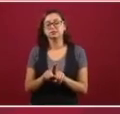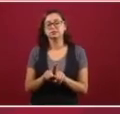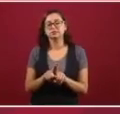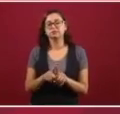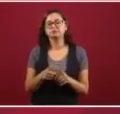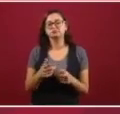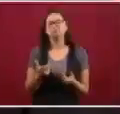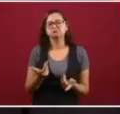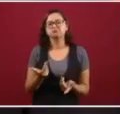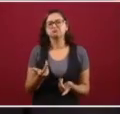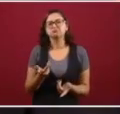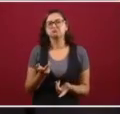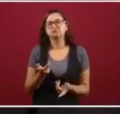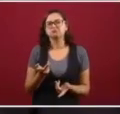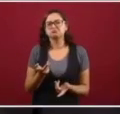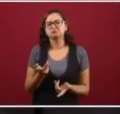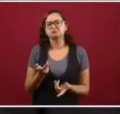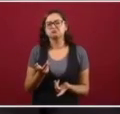también